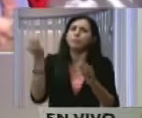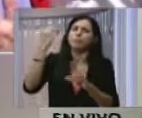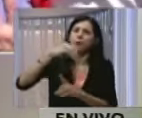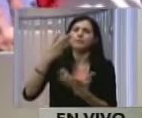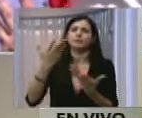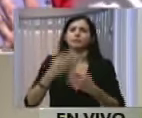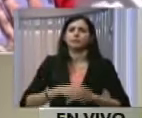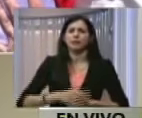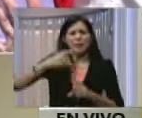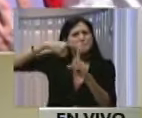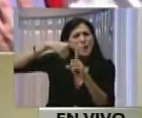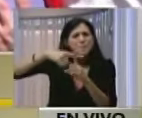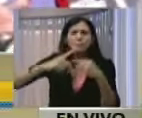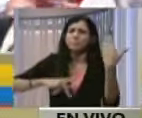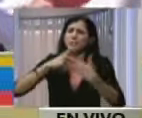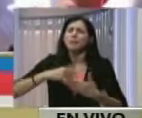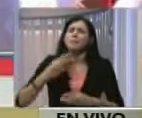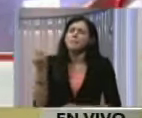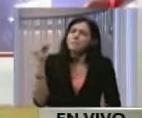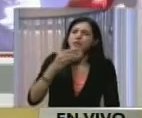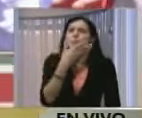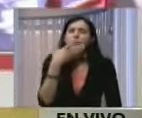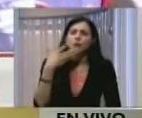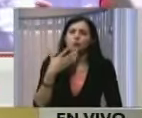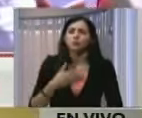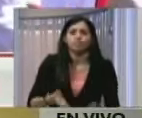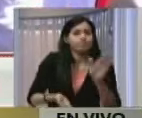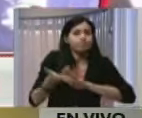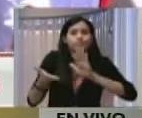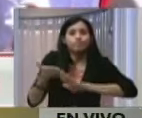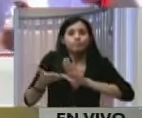etapa superior de despliegue.